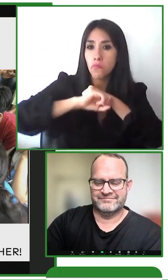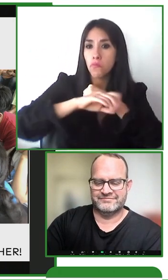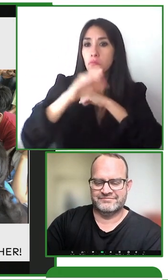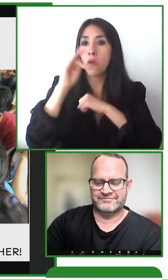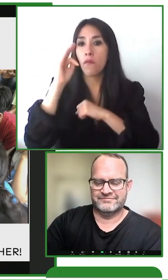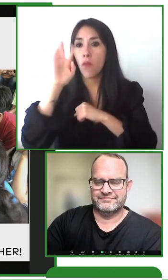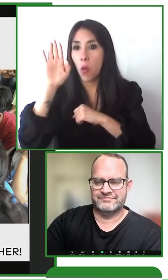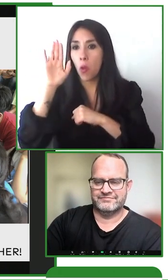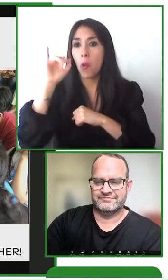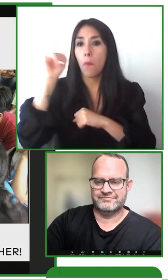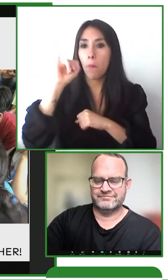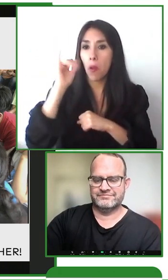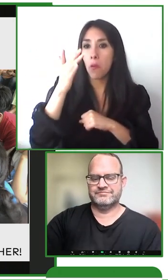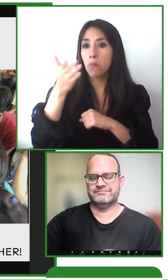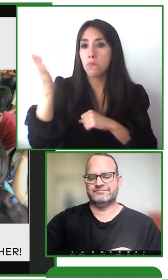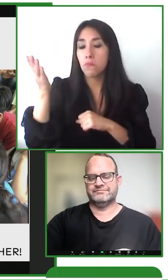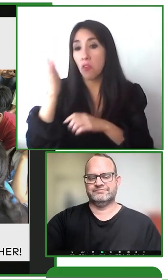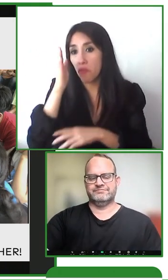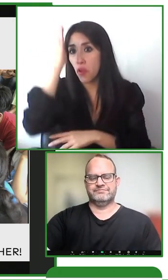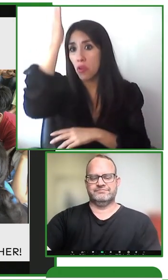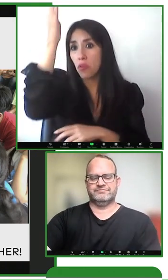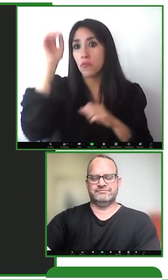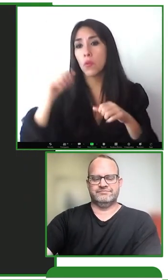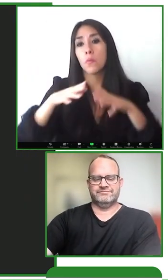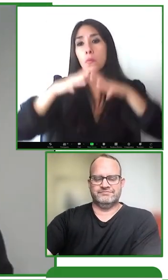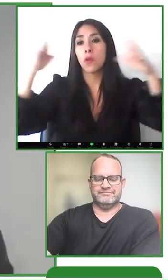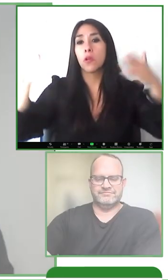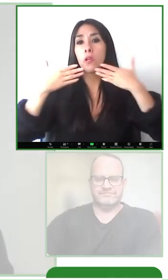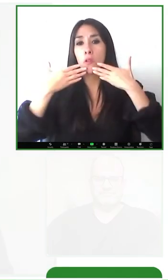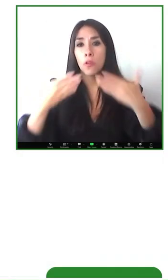futuro. Muchas gracias.